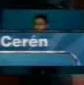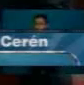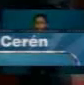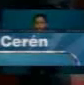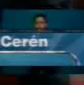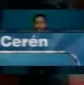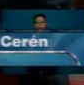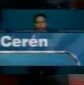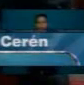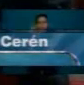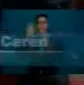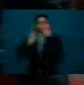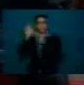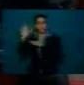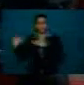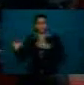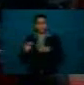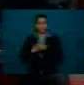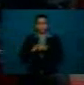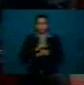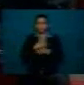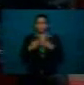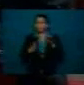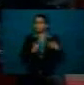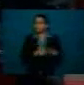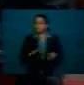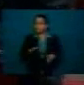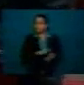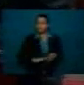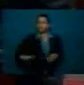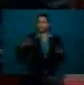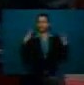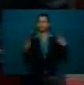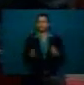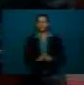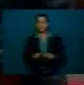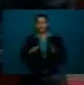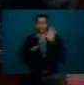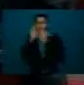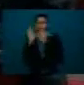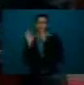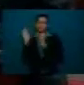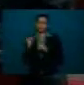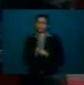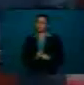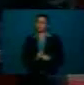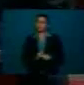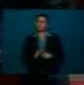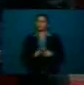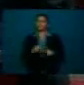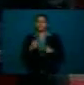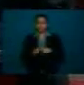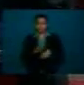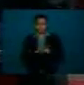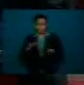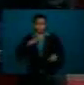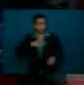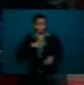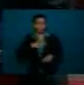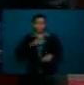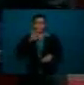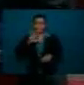la participación solidaria de los diferentes sectores de la sociedad salvadoreña, de las cuales ya se cuentan